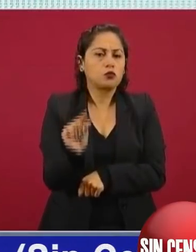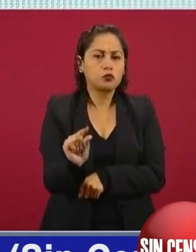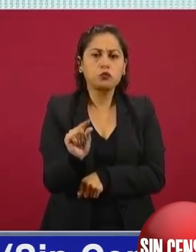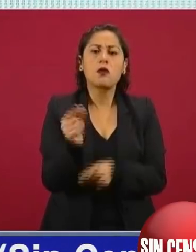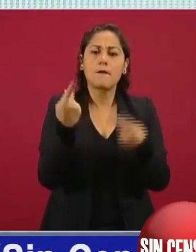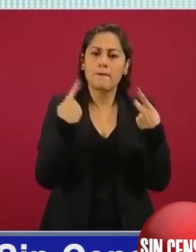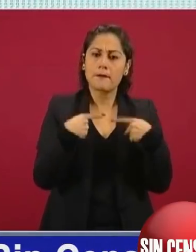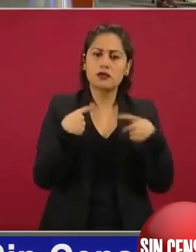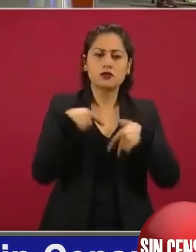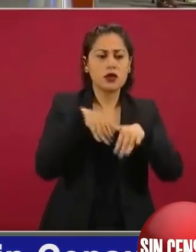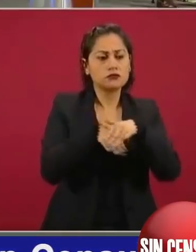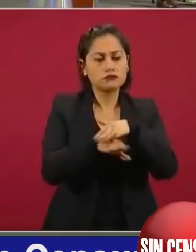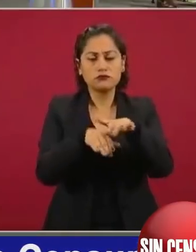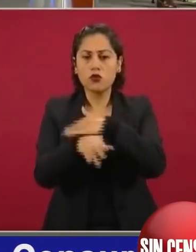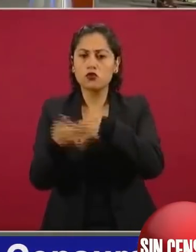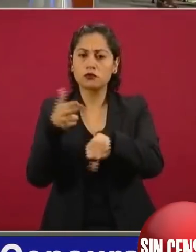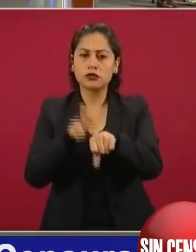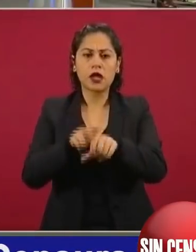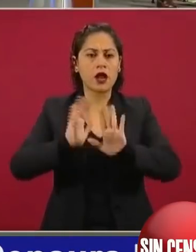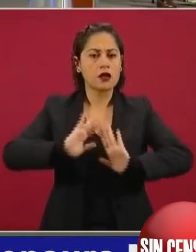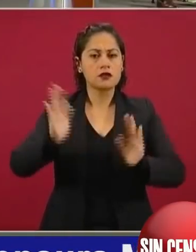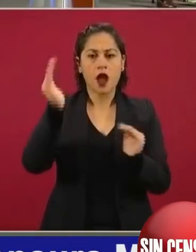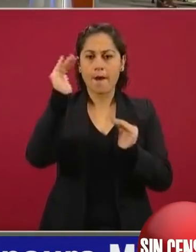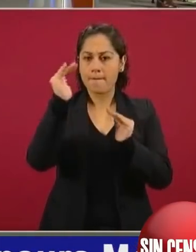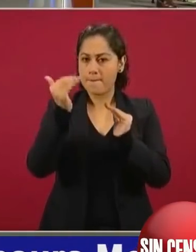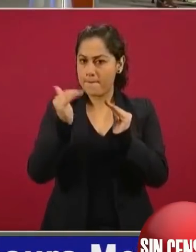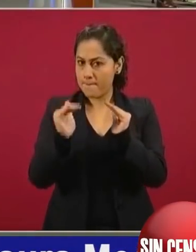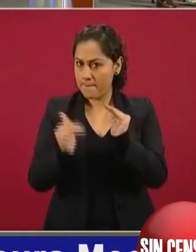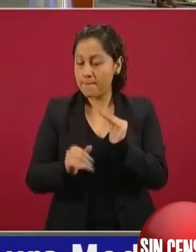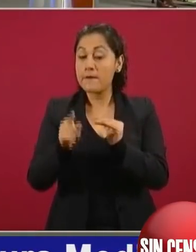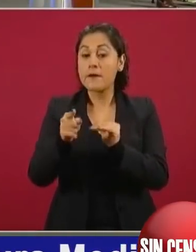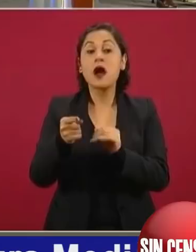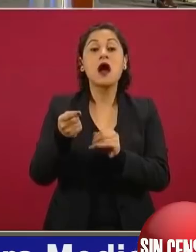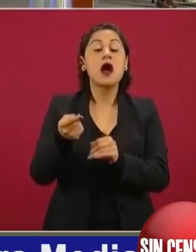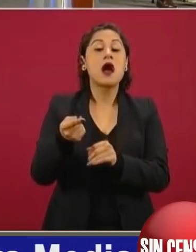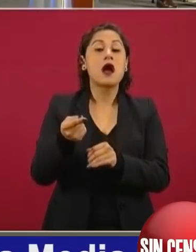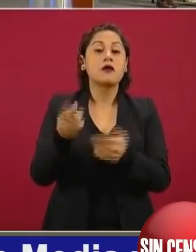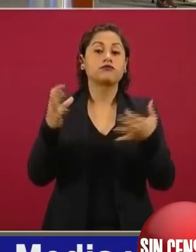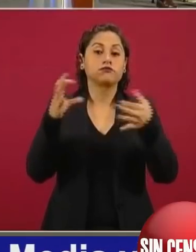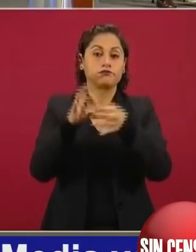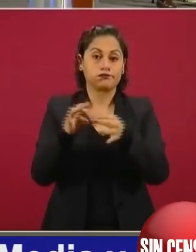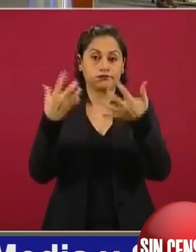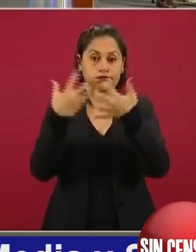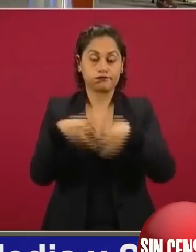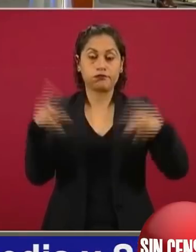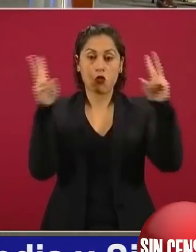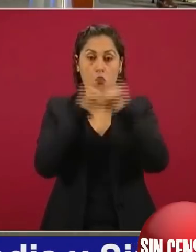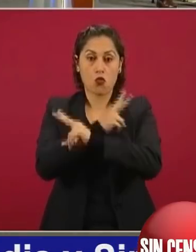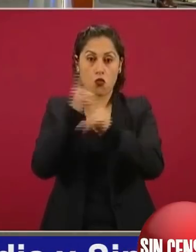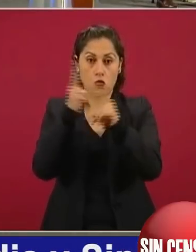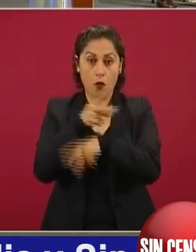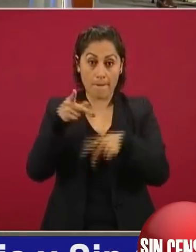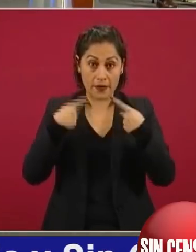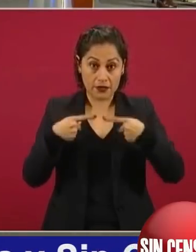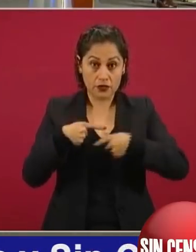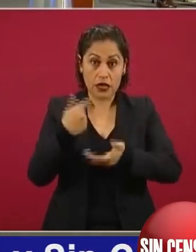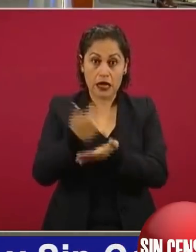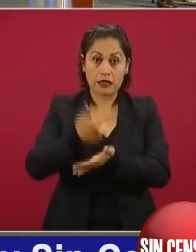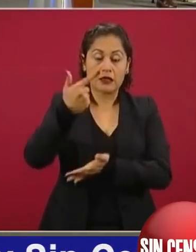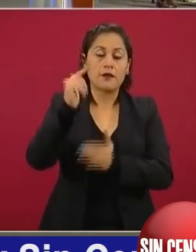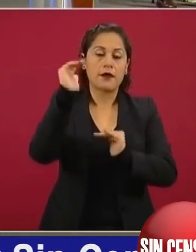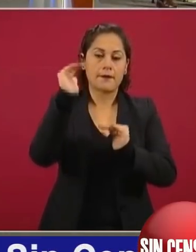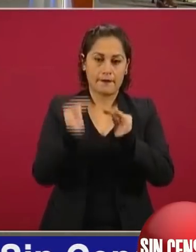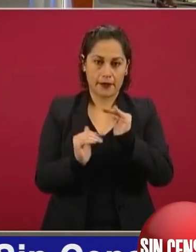están utilizando para infección respiratoria aguda y se están utilizando ya para las otras enfermedades. La